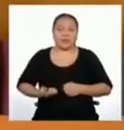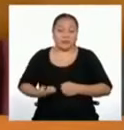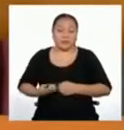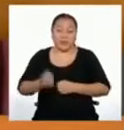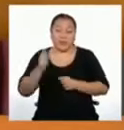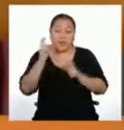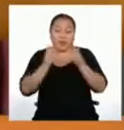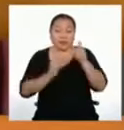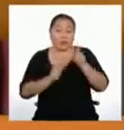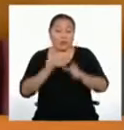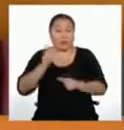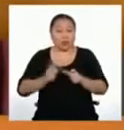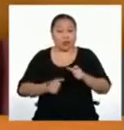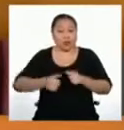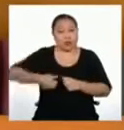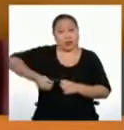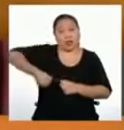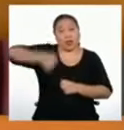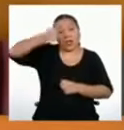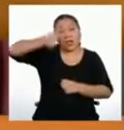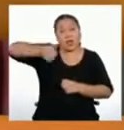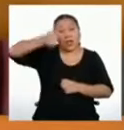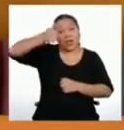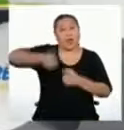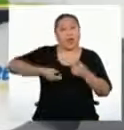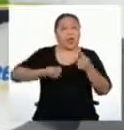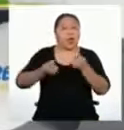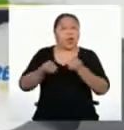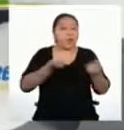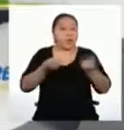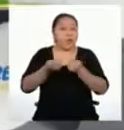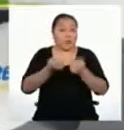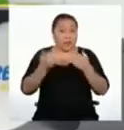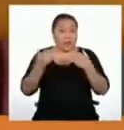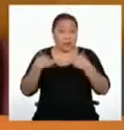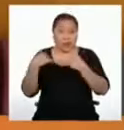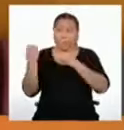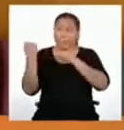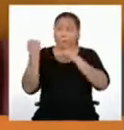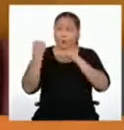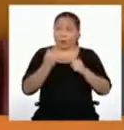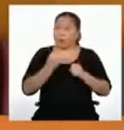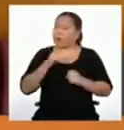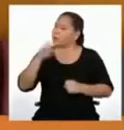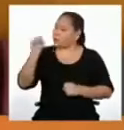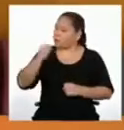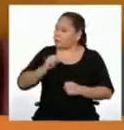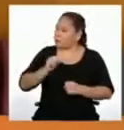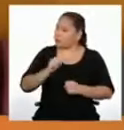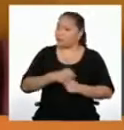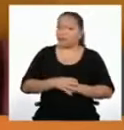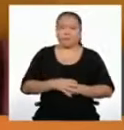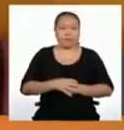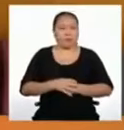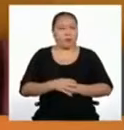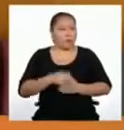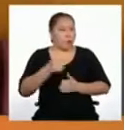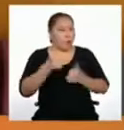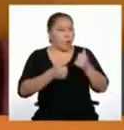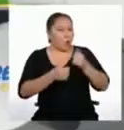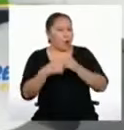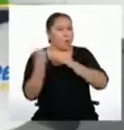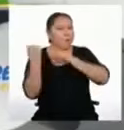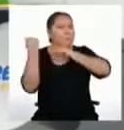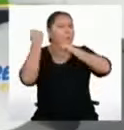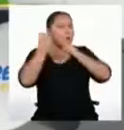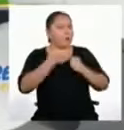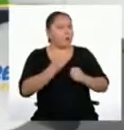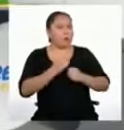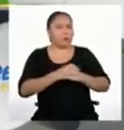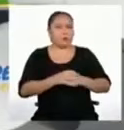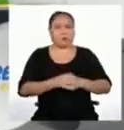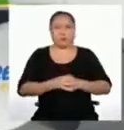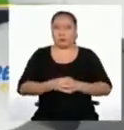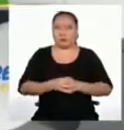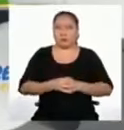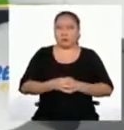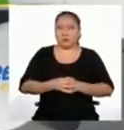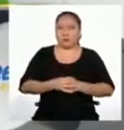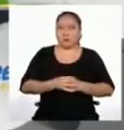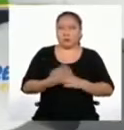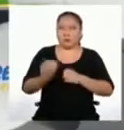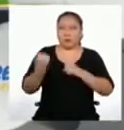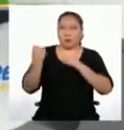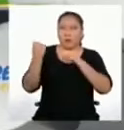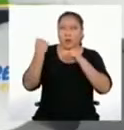personas que gobiernan tienen poder? Claro. Pero, ¿qué clase de poder? ¿El poder